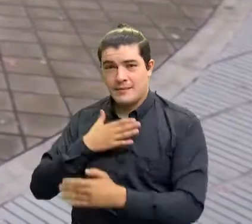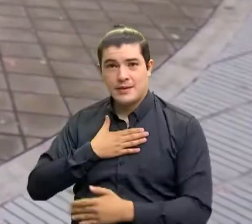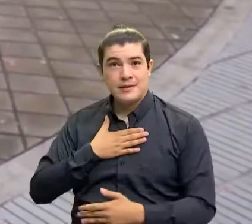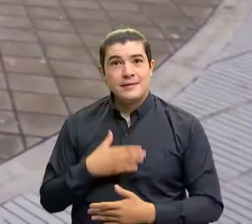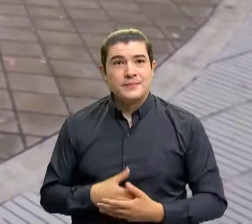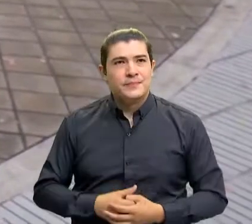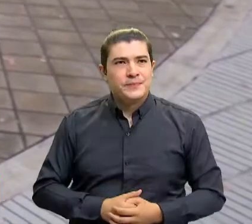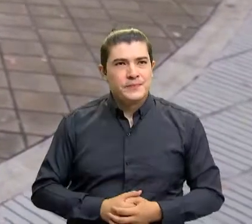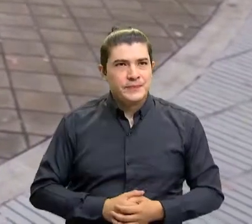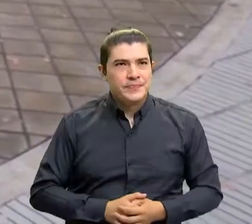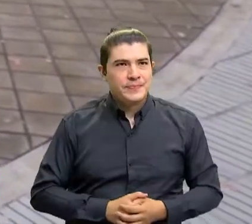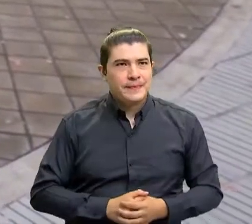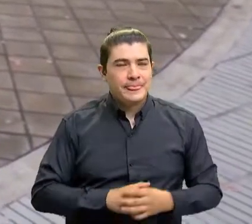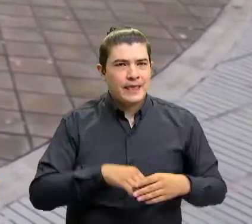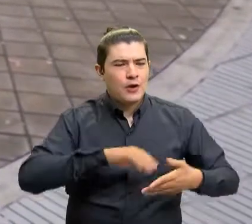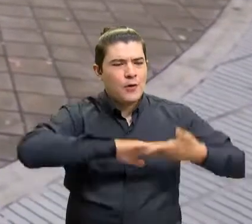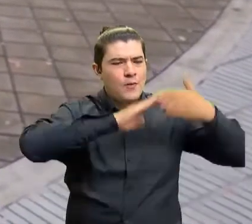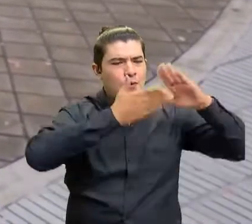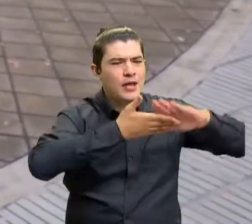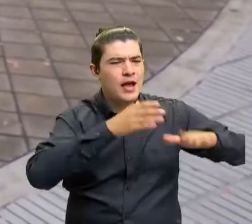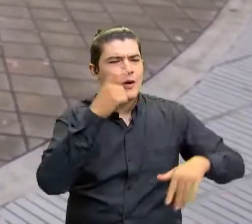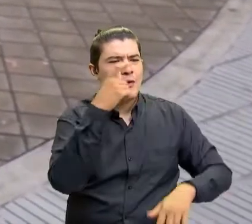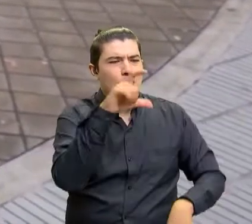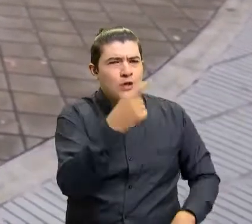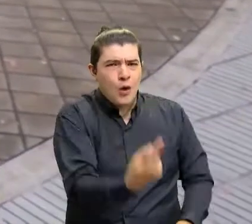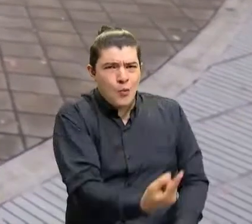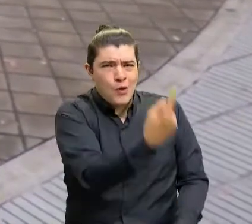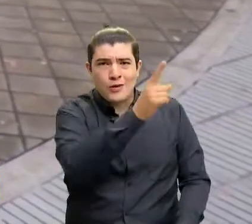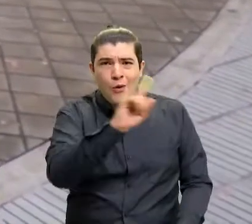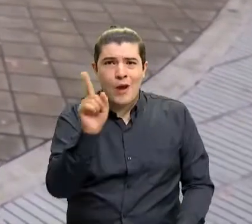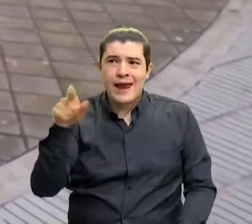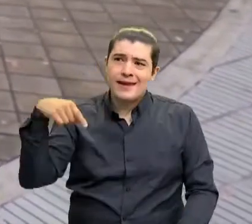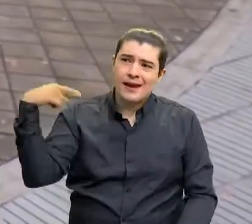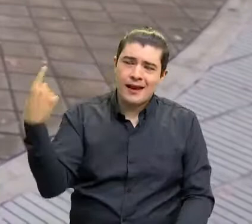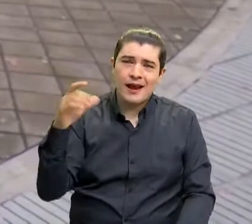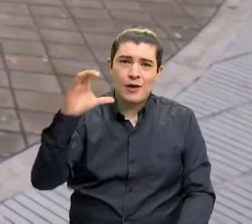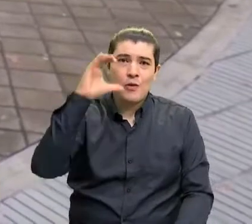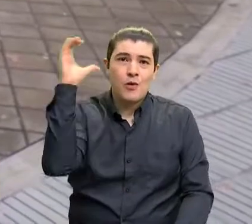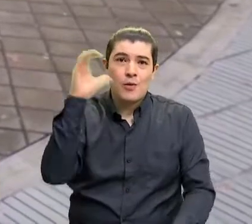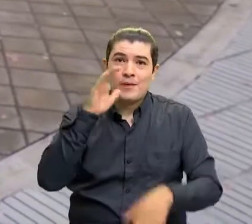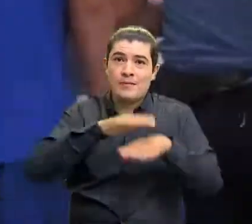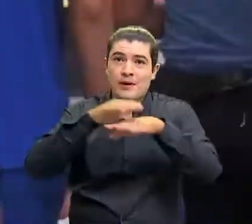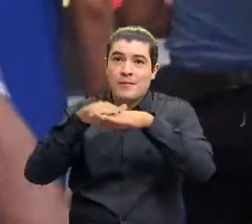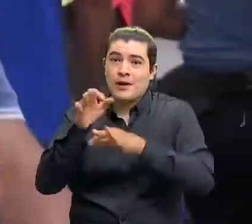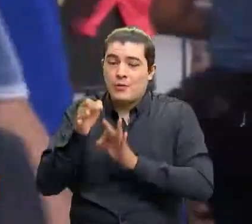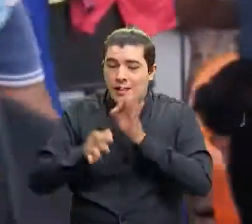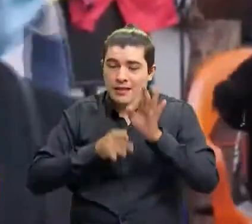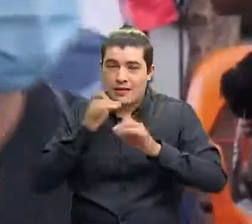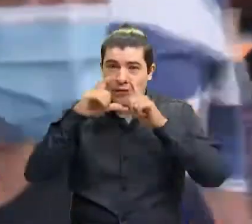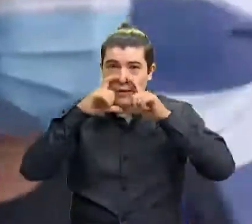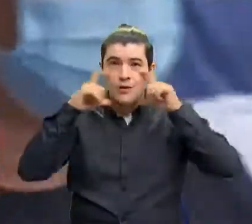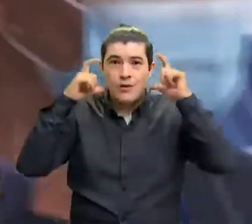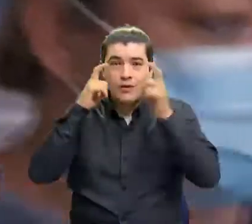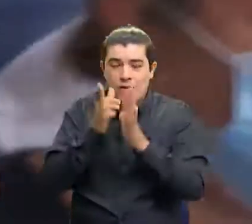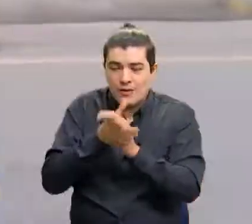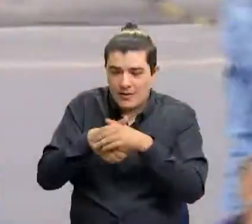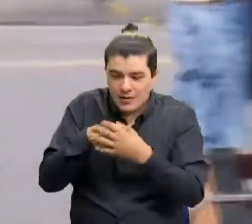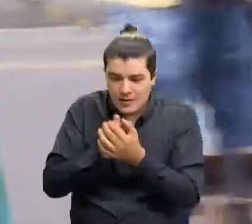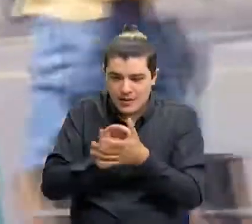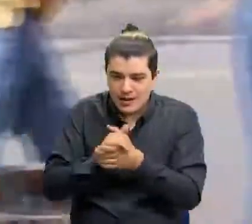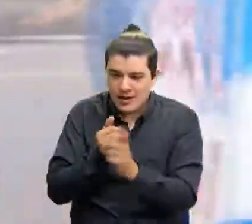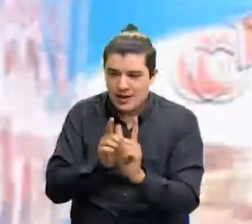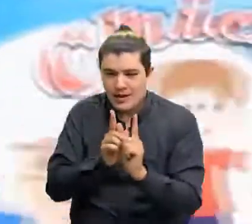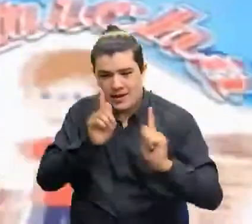solamente como tenía sino del país sigamos utilizando el tapabocas lavándonos guardar la distancia cuidémonos